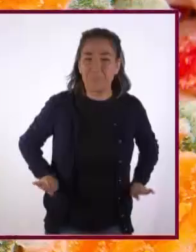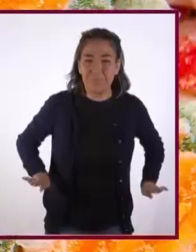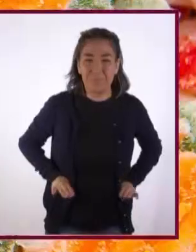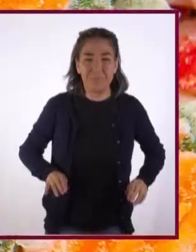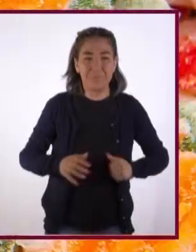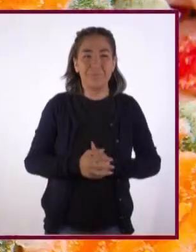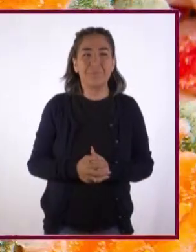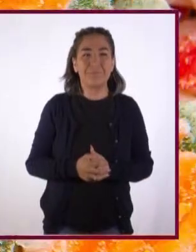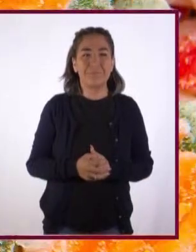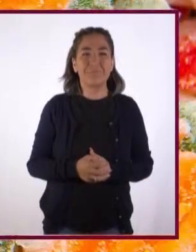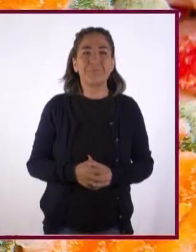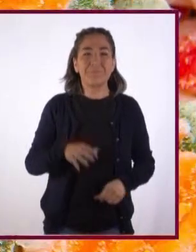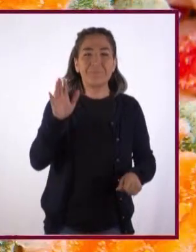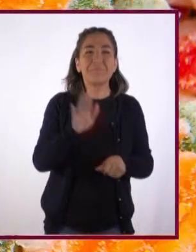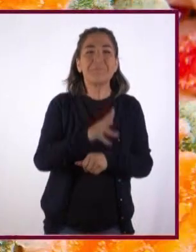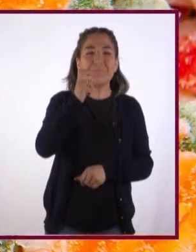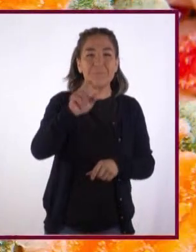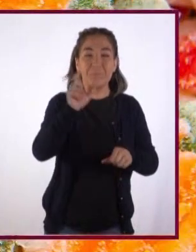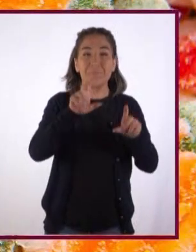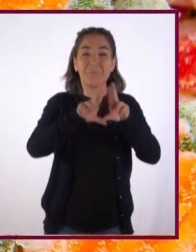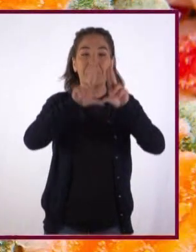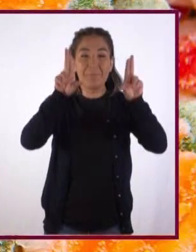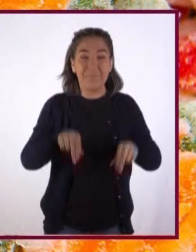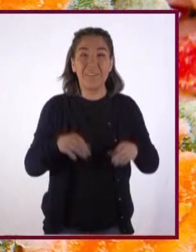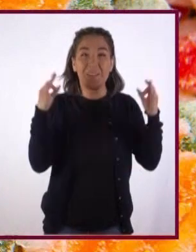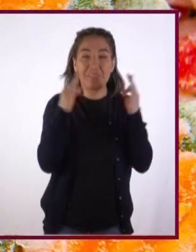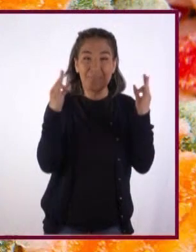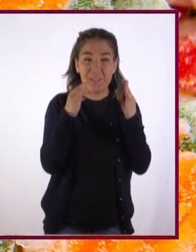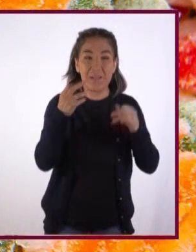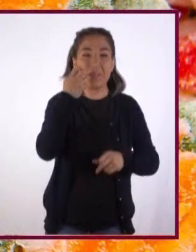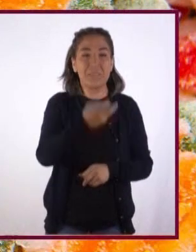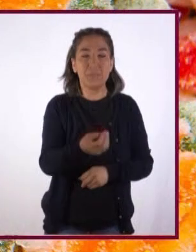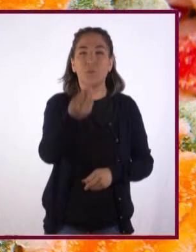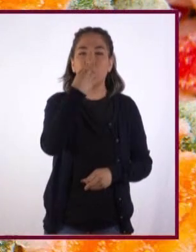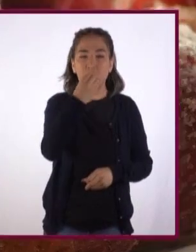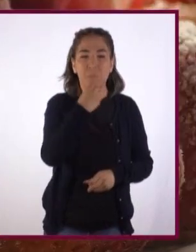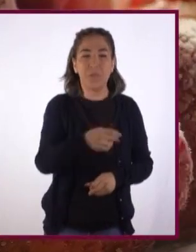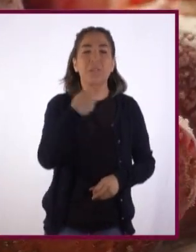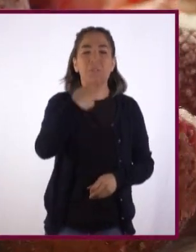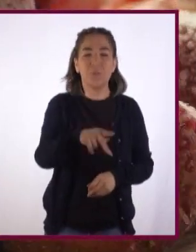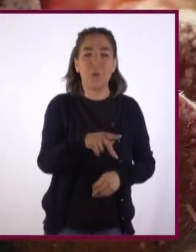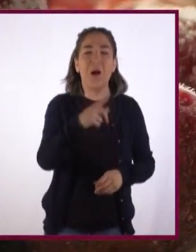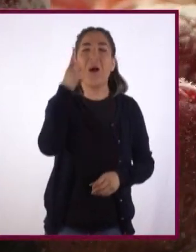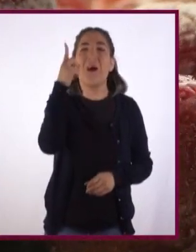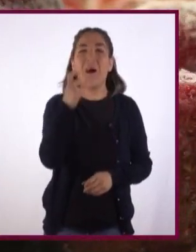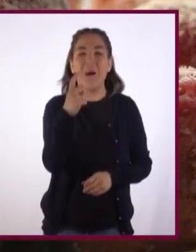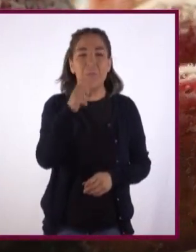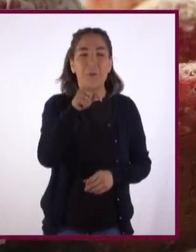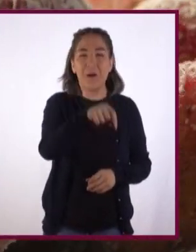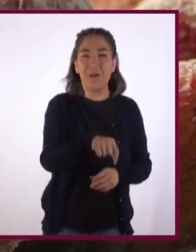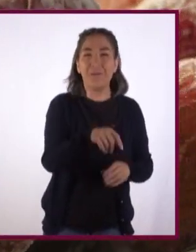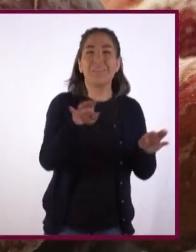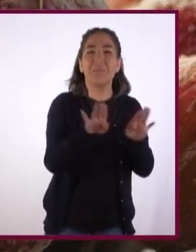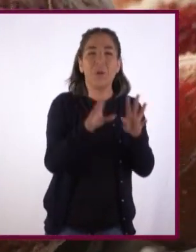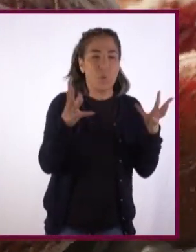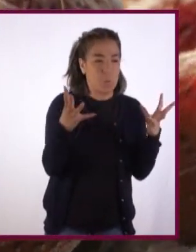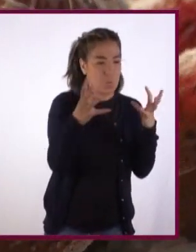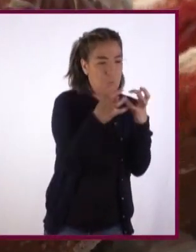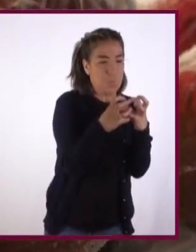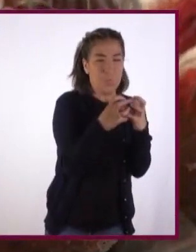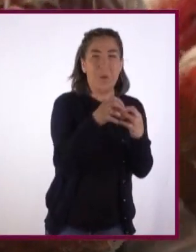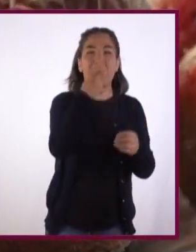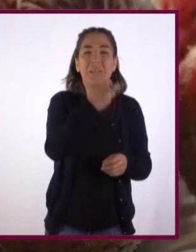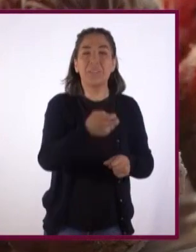propiedades. Esto pasa porque cuando se congela un producto alimenticio, se está congelando el agua que contiene este. A